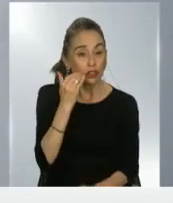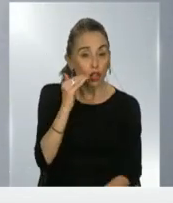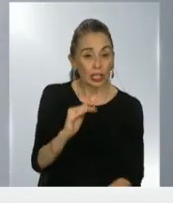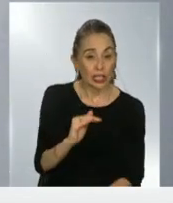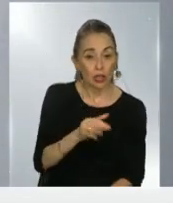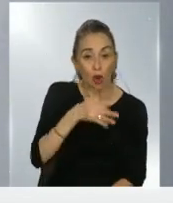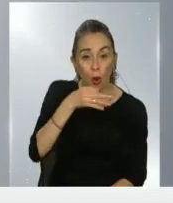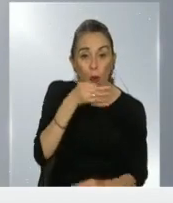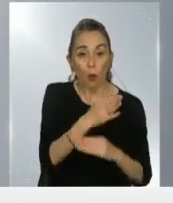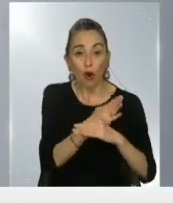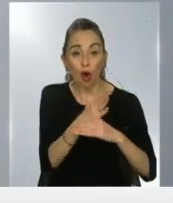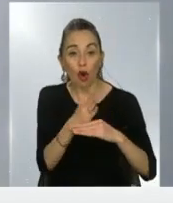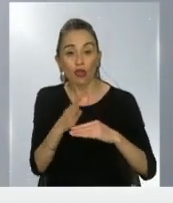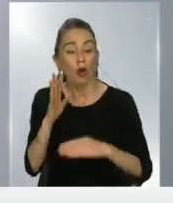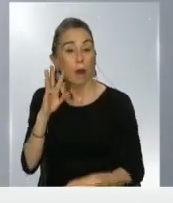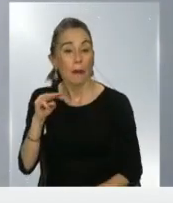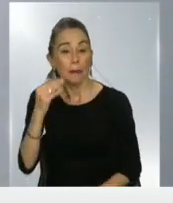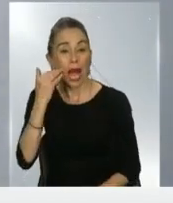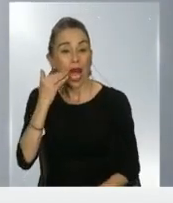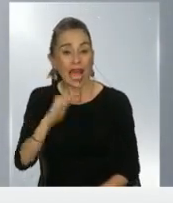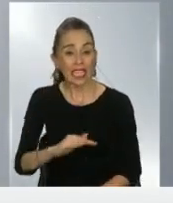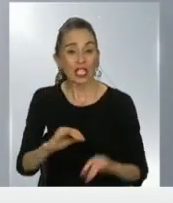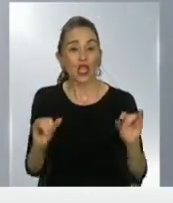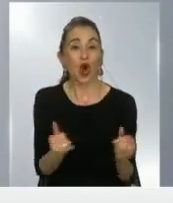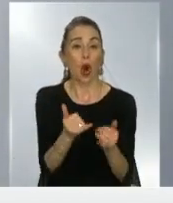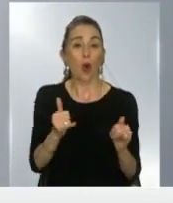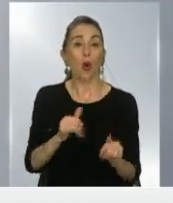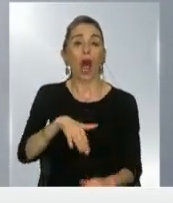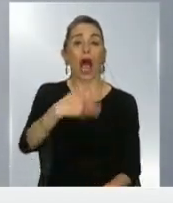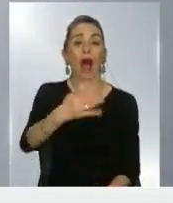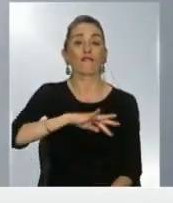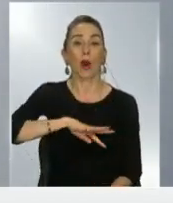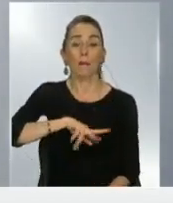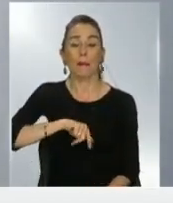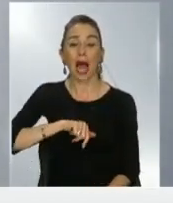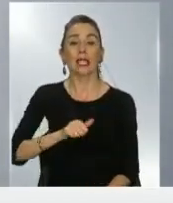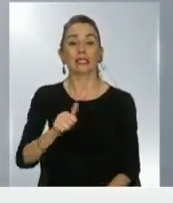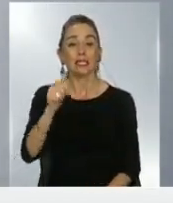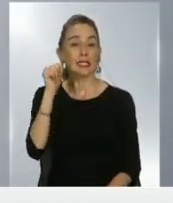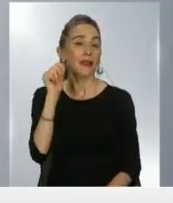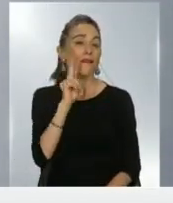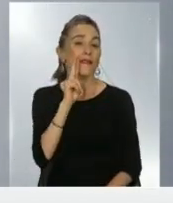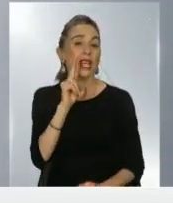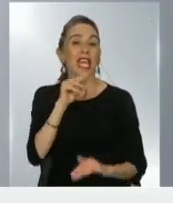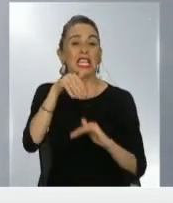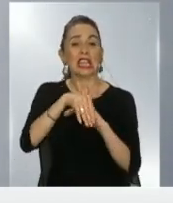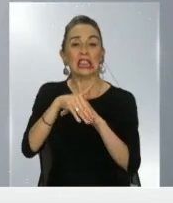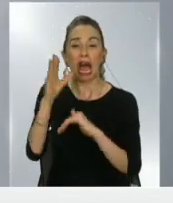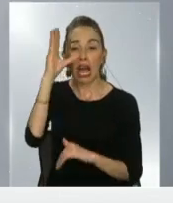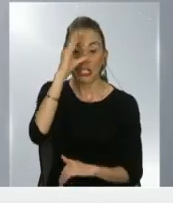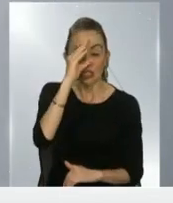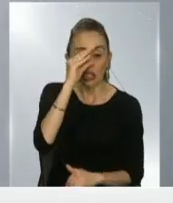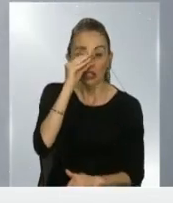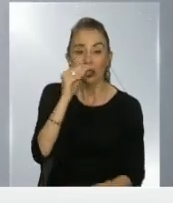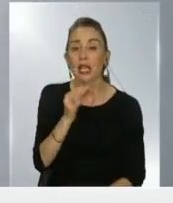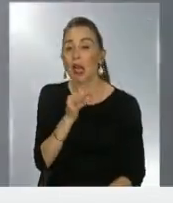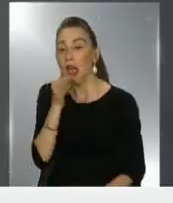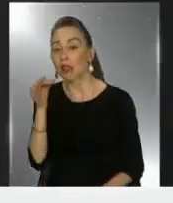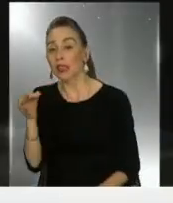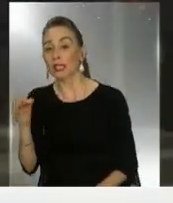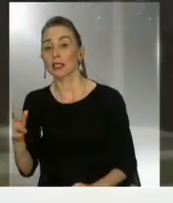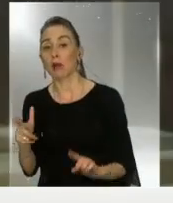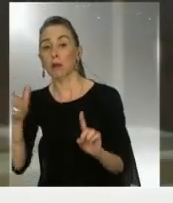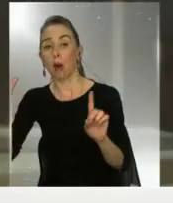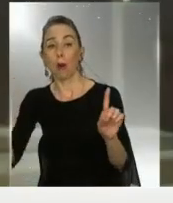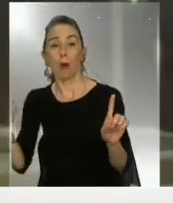los relatados por la madre. El pequeño habría estado jugando en una plaza la tarde-noche de este viernes, cuando, supuestamente, fue alcanzado por una